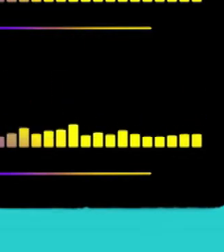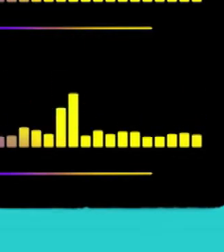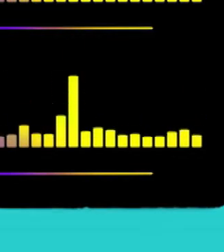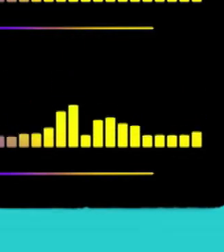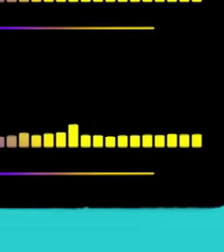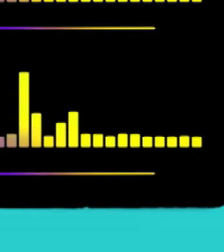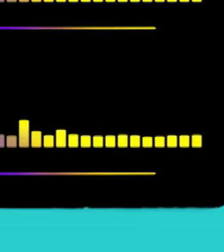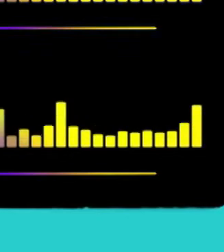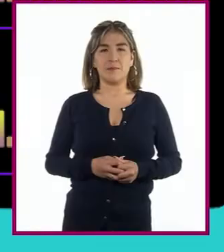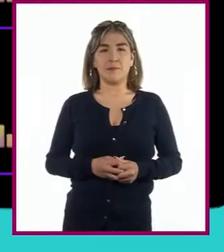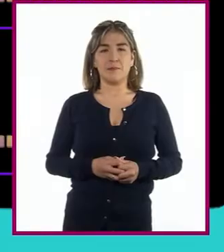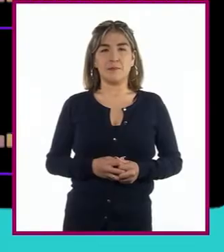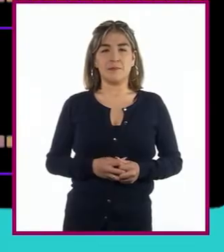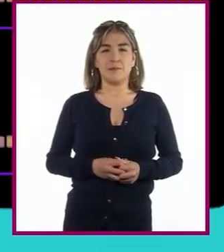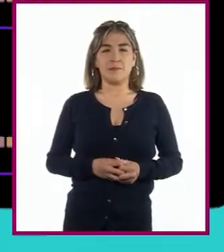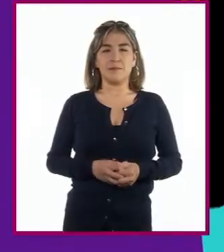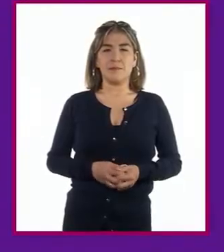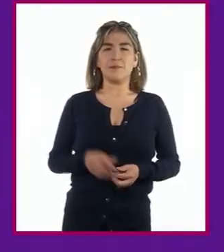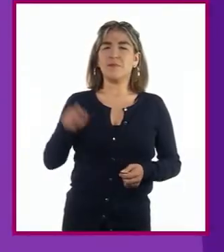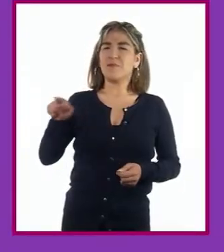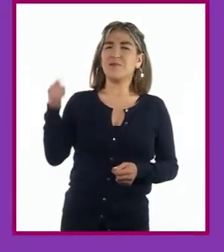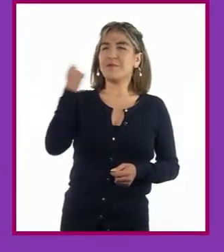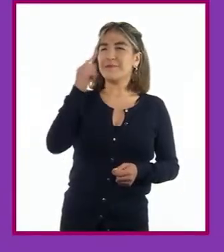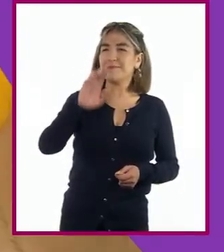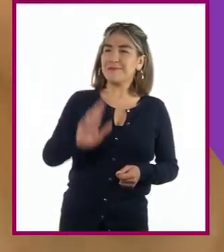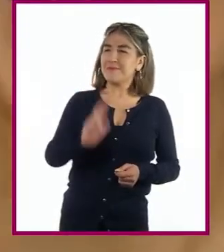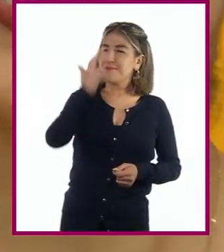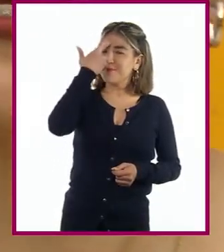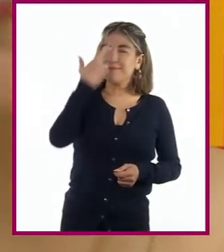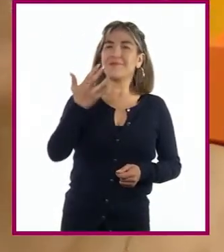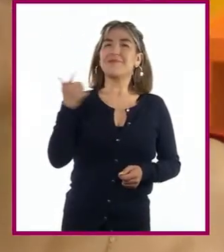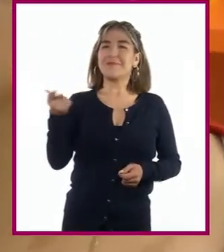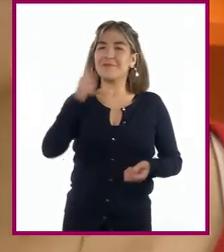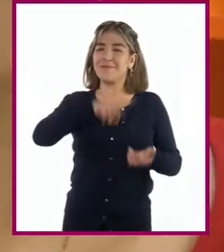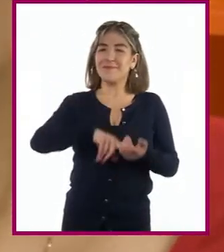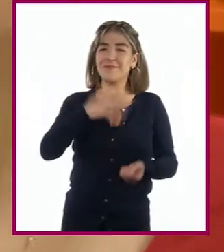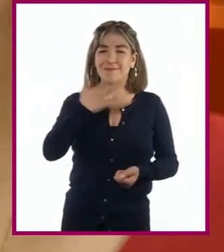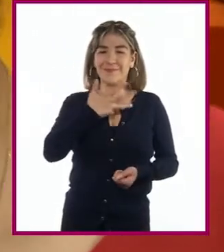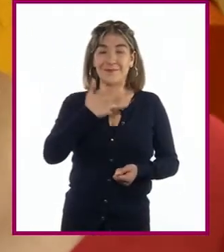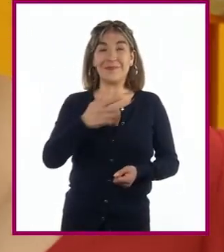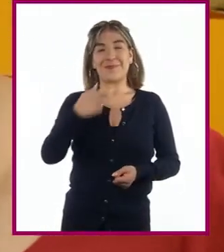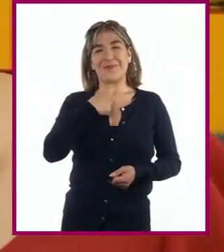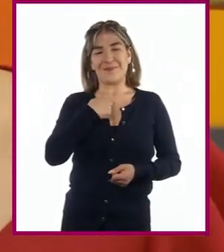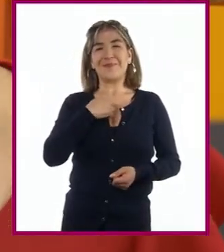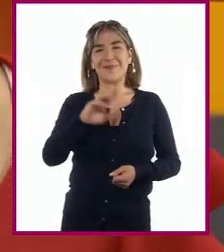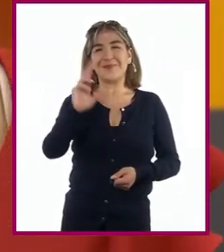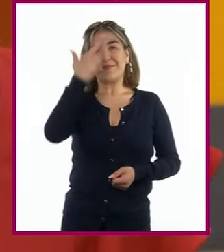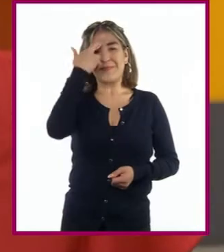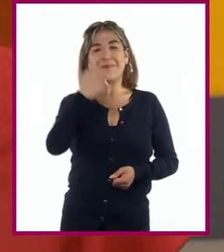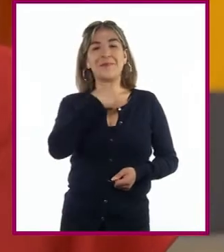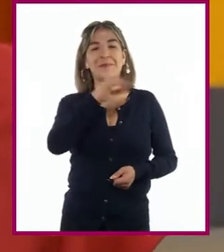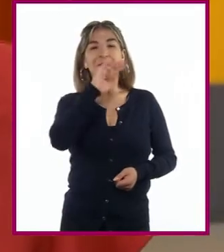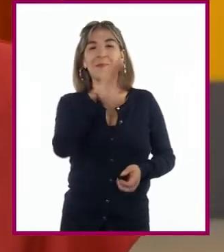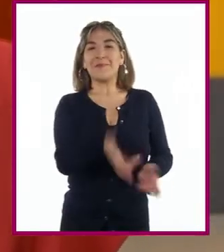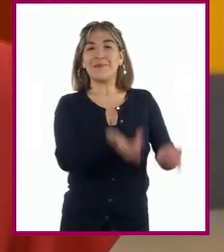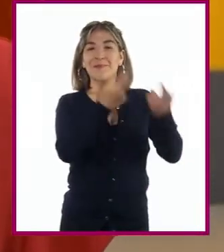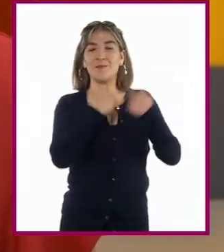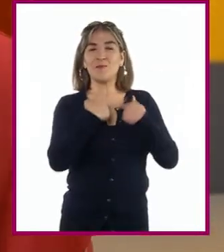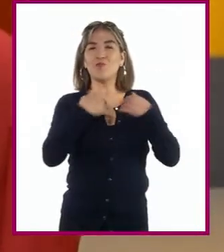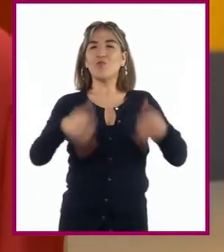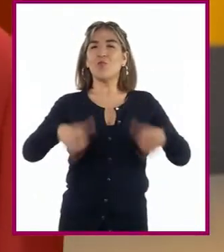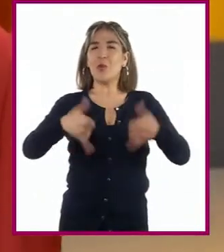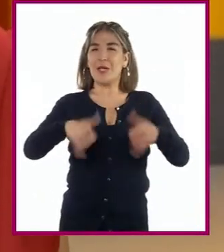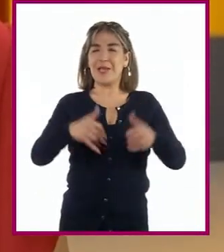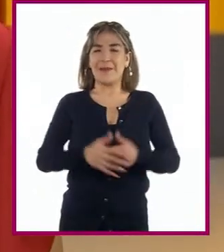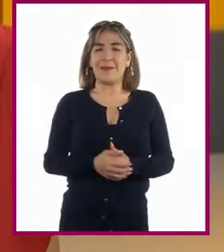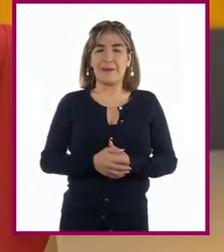¿Qué recuerdo te llegó, Johanna? Justo recordé el día que mi mamá me regaló mi muñeca Mari. En mi cumpleaños,